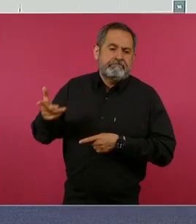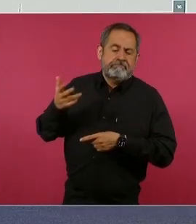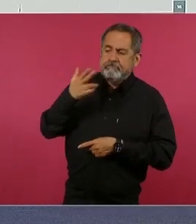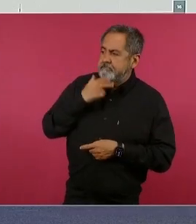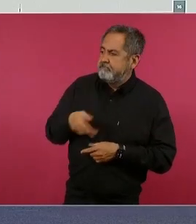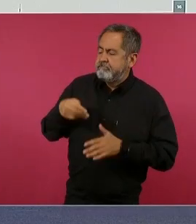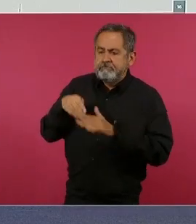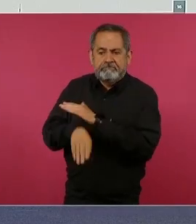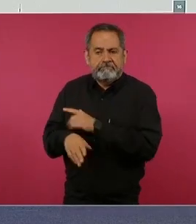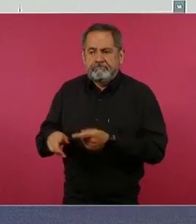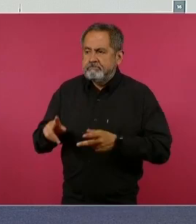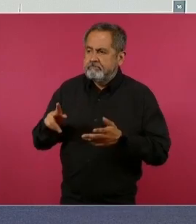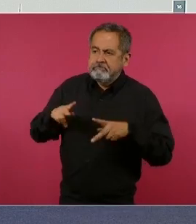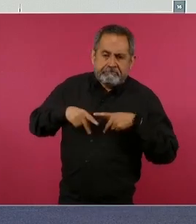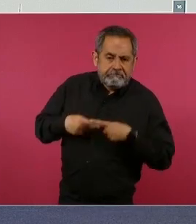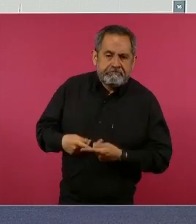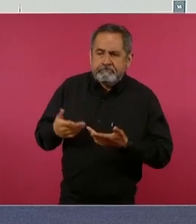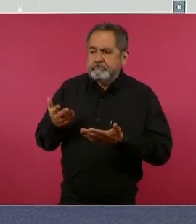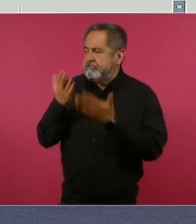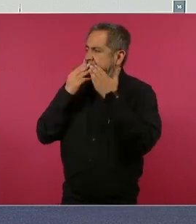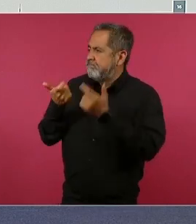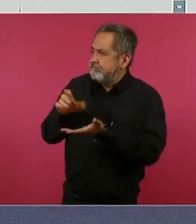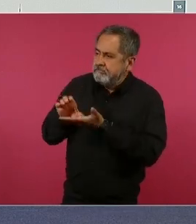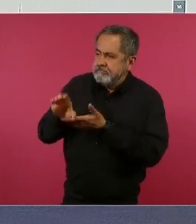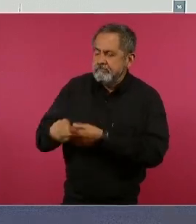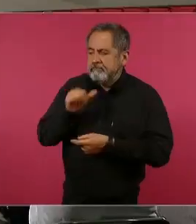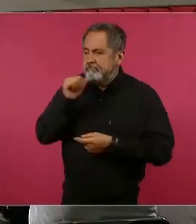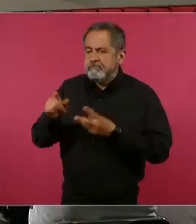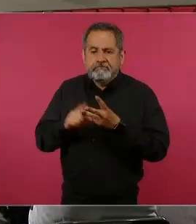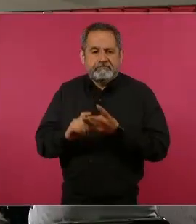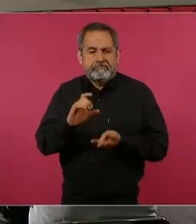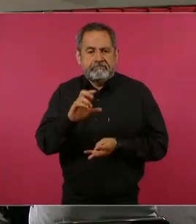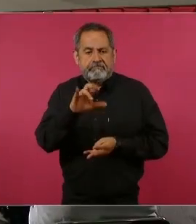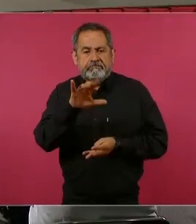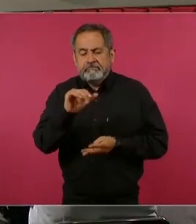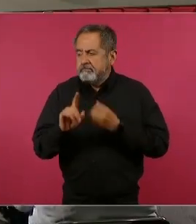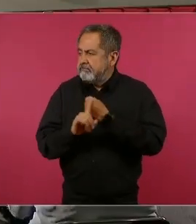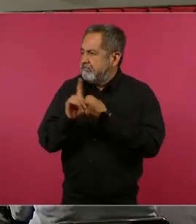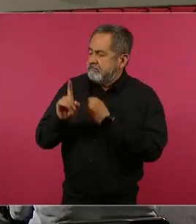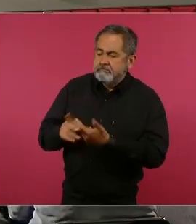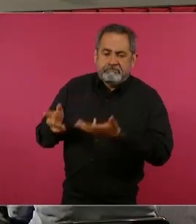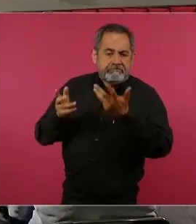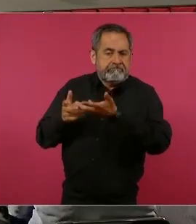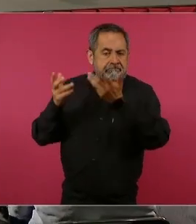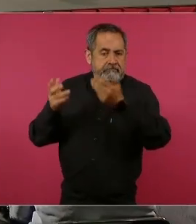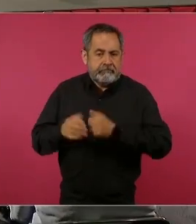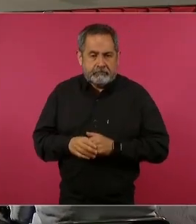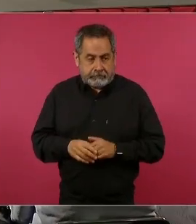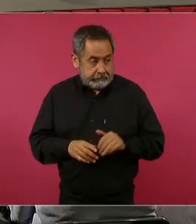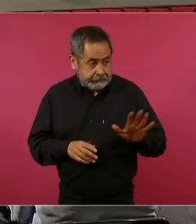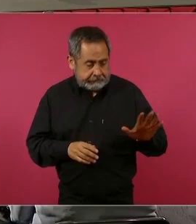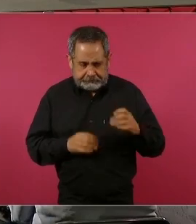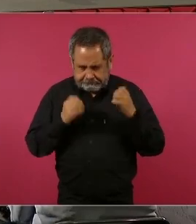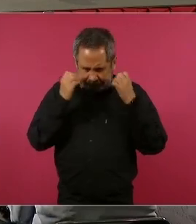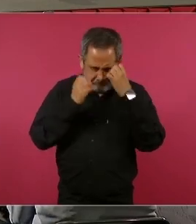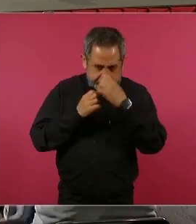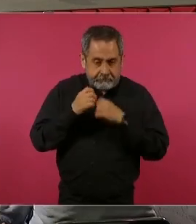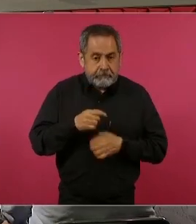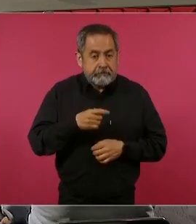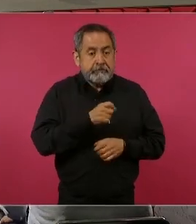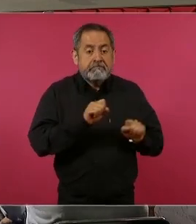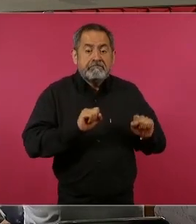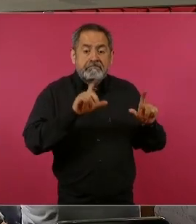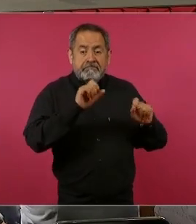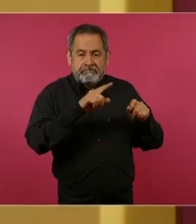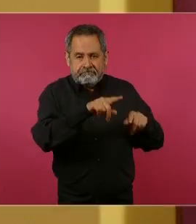endeble, que hay falta de inversión y que tenemos una crisis energética. Hicimos un monitoreo de todas las notas que surgieron